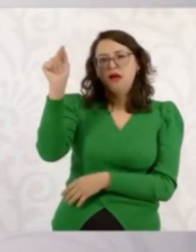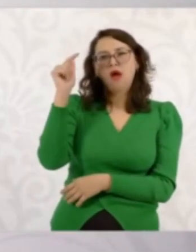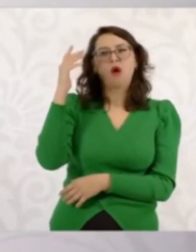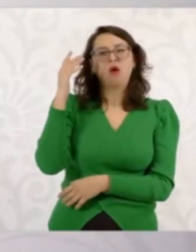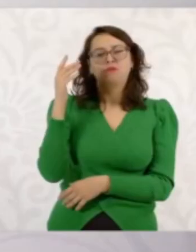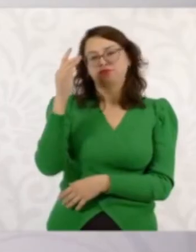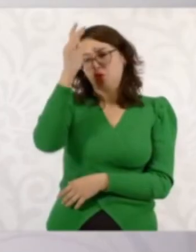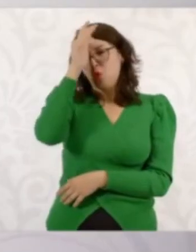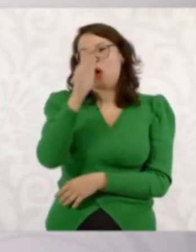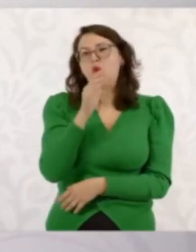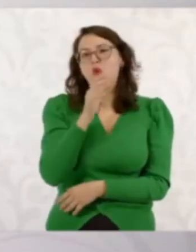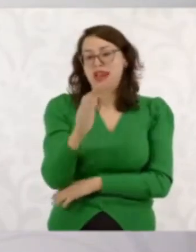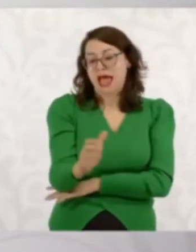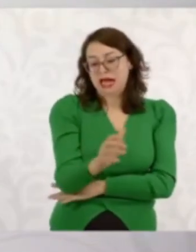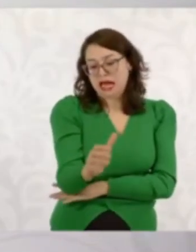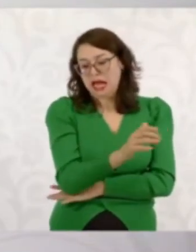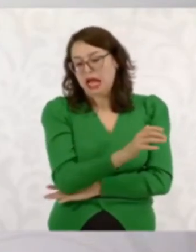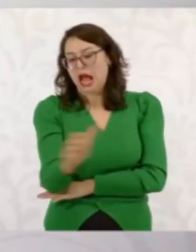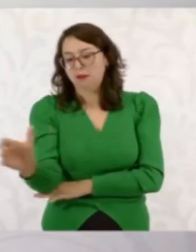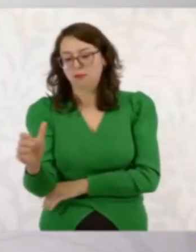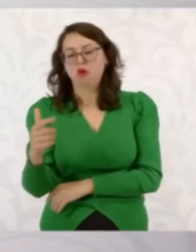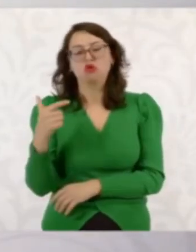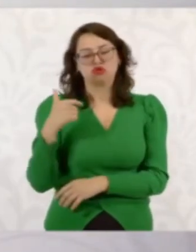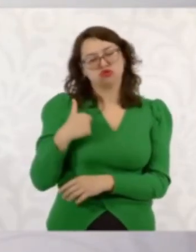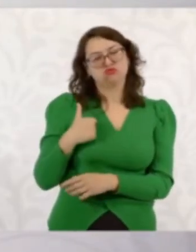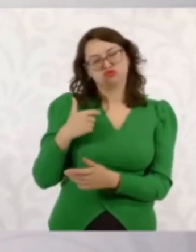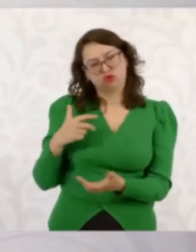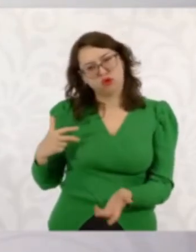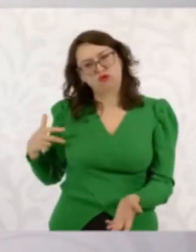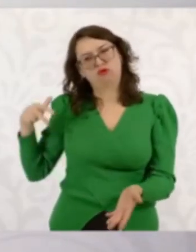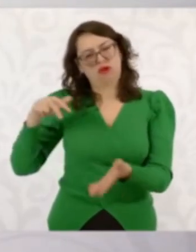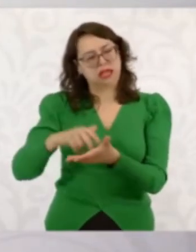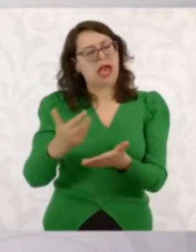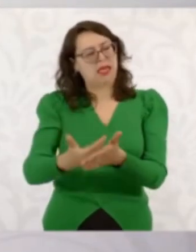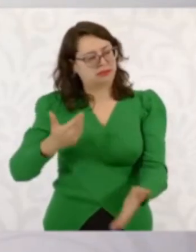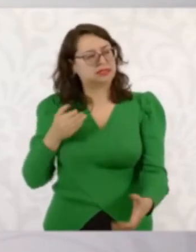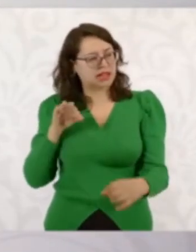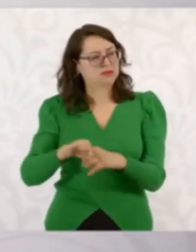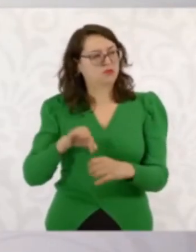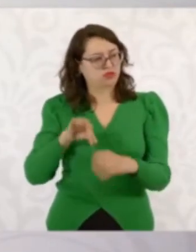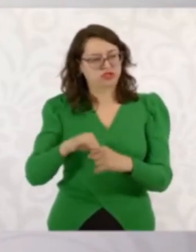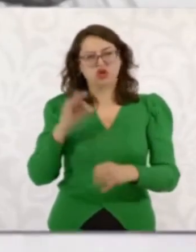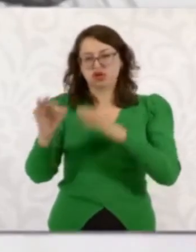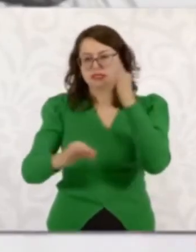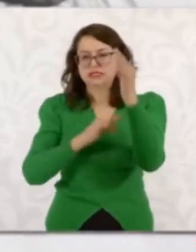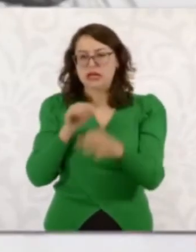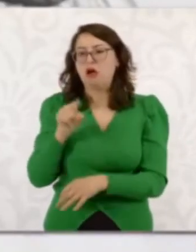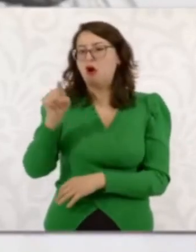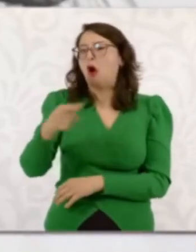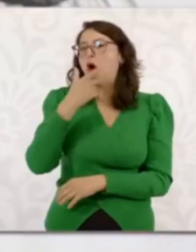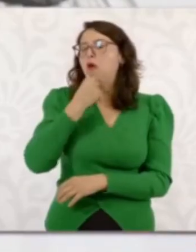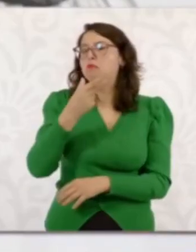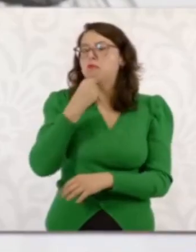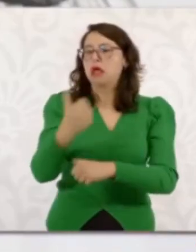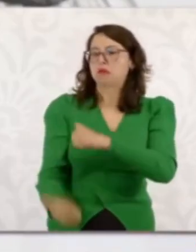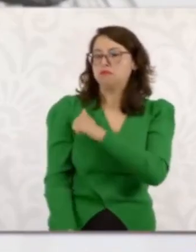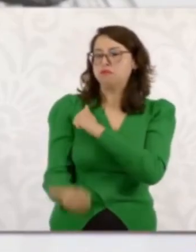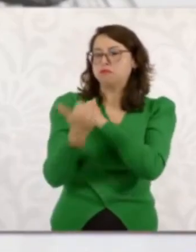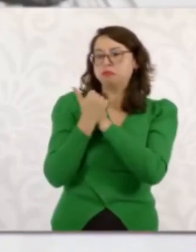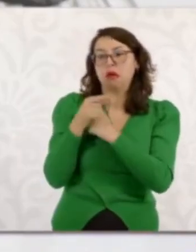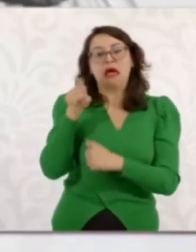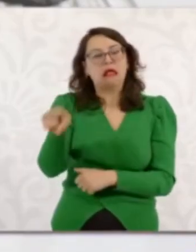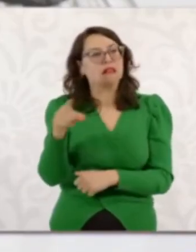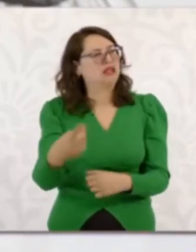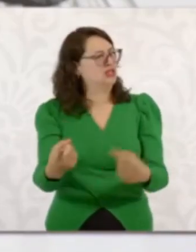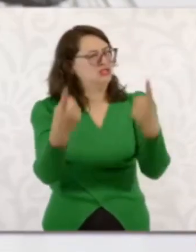en uno de los eventos en la campaña, incluso por ahí debe estar en las redes, que me dijo llorando,